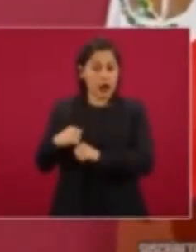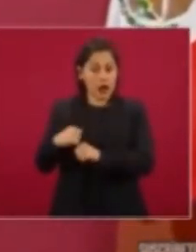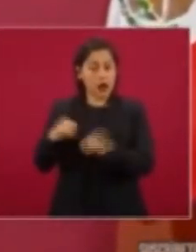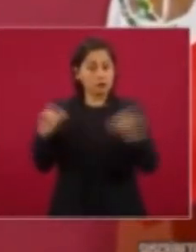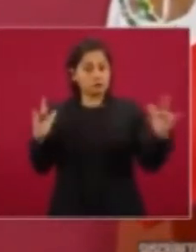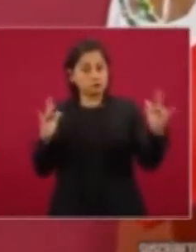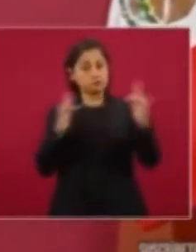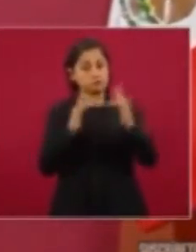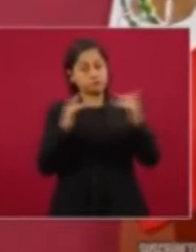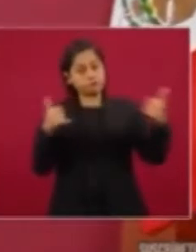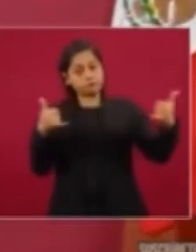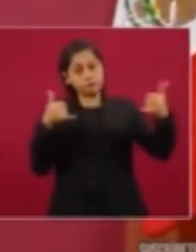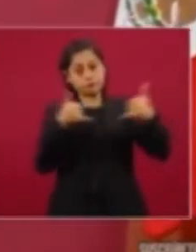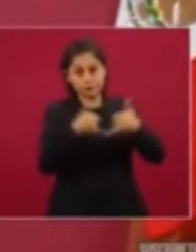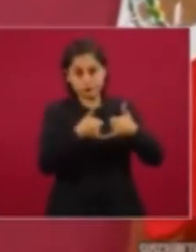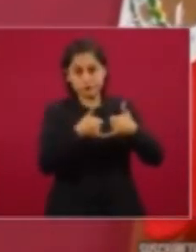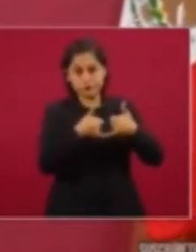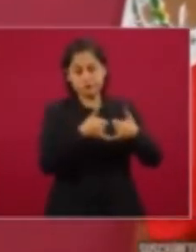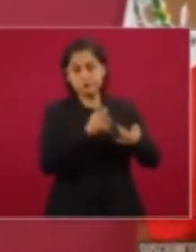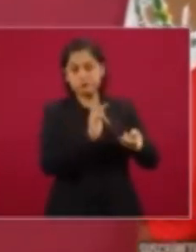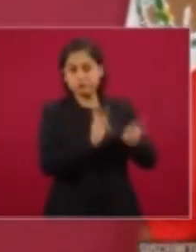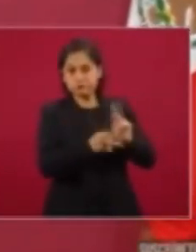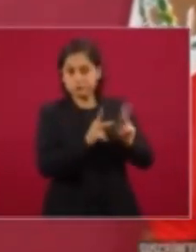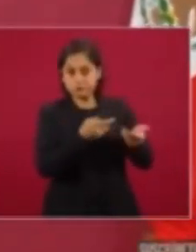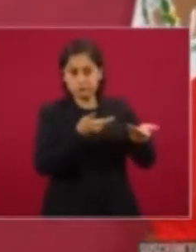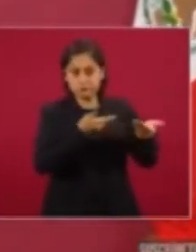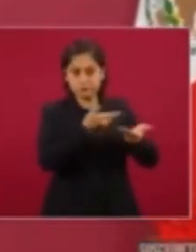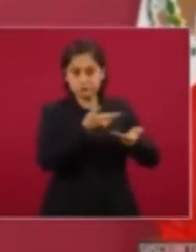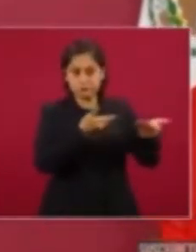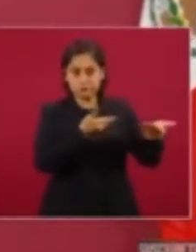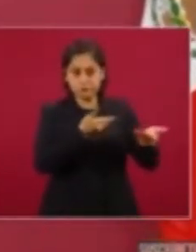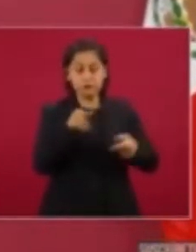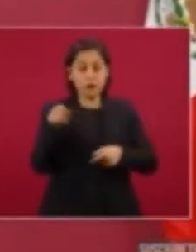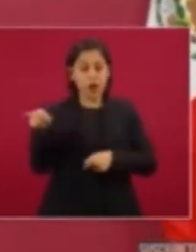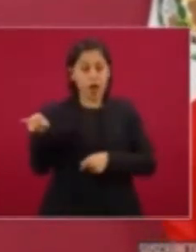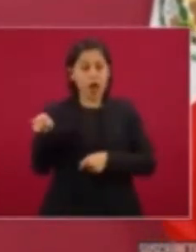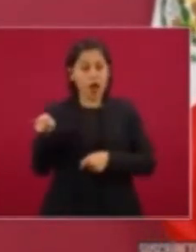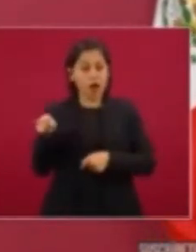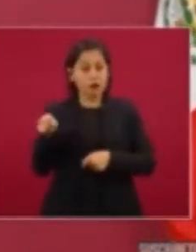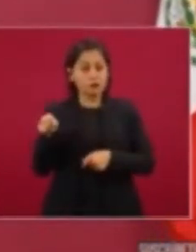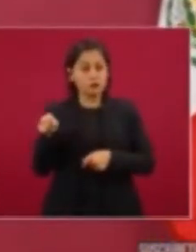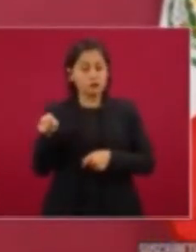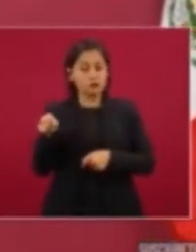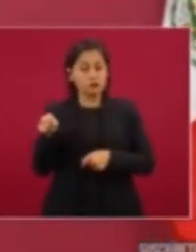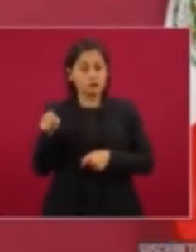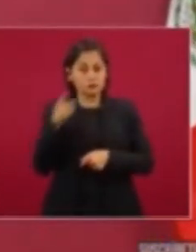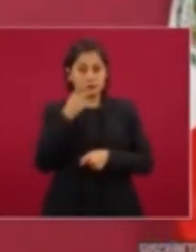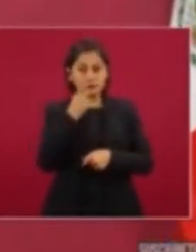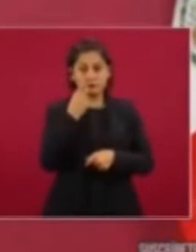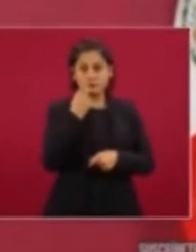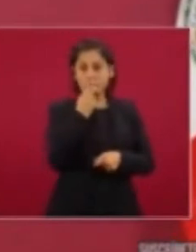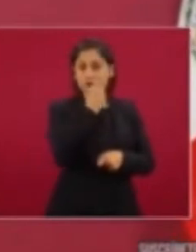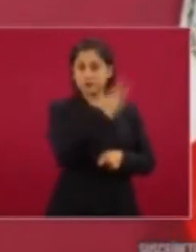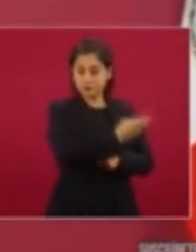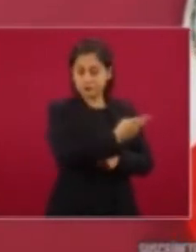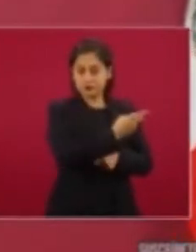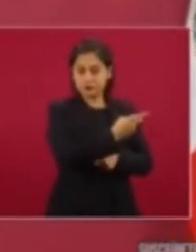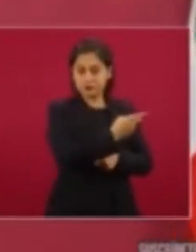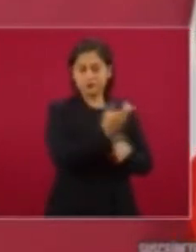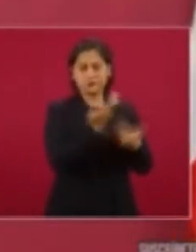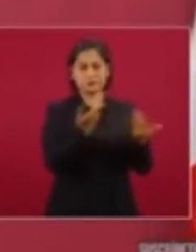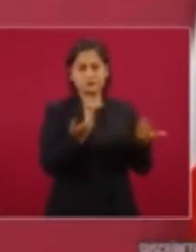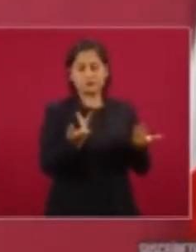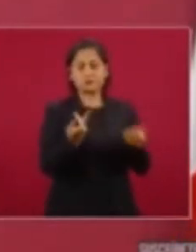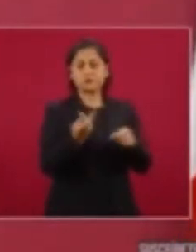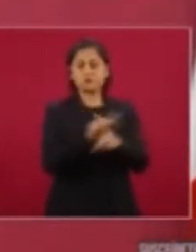para expresar nuestra inconformidad ante un hecho que se presenta y decide juzgar en Estados Unidos sin conocimiento de nuestro